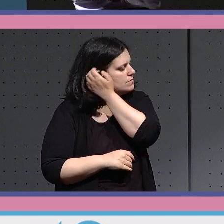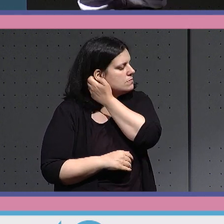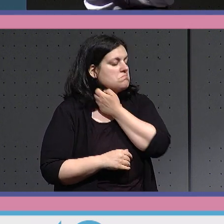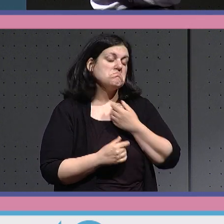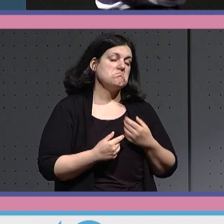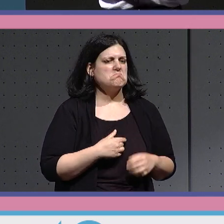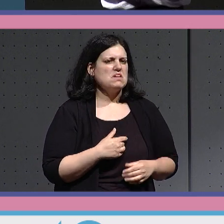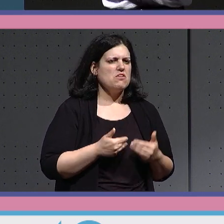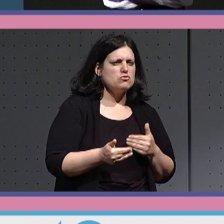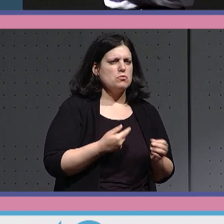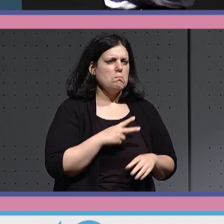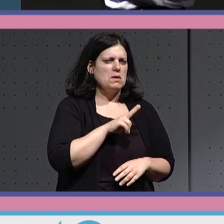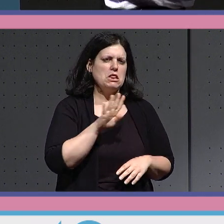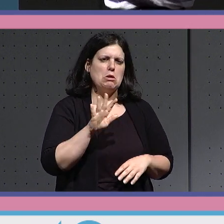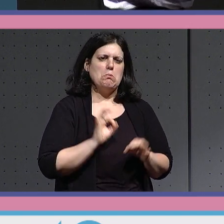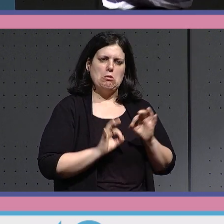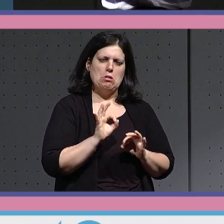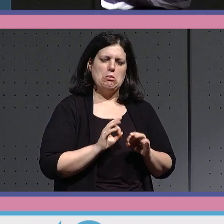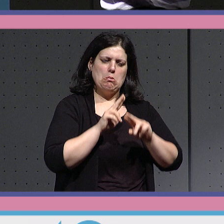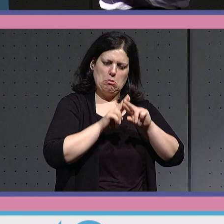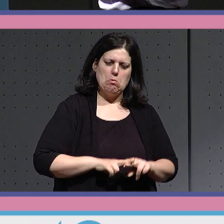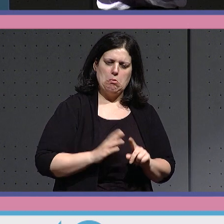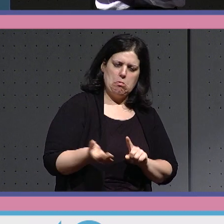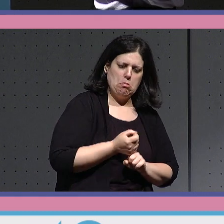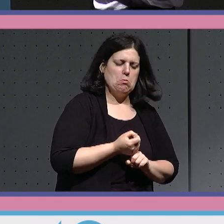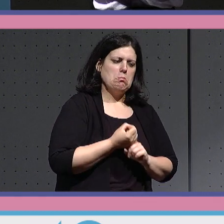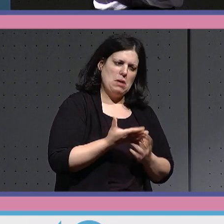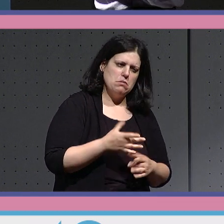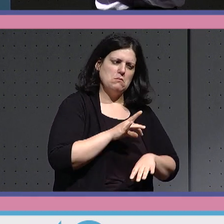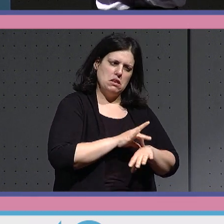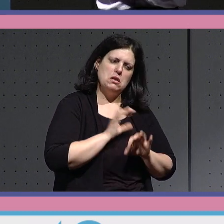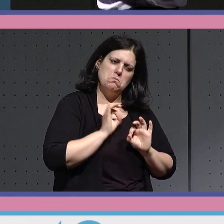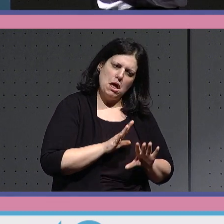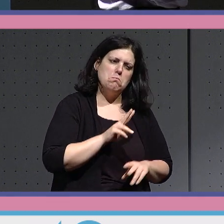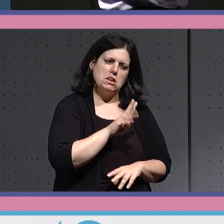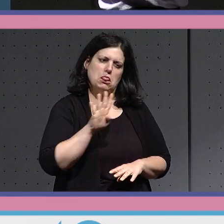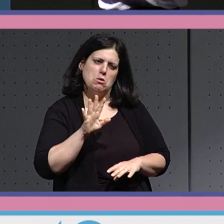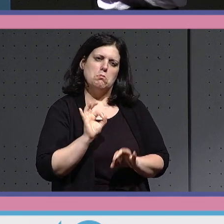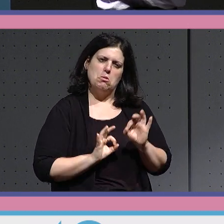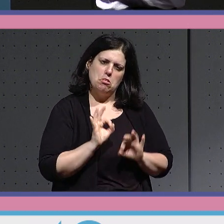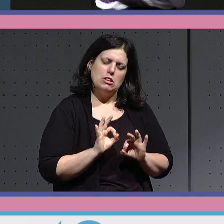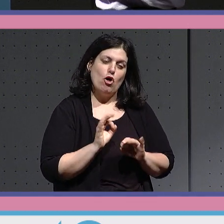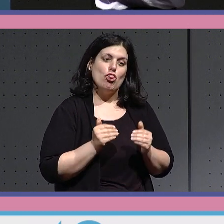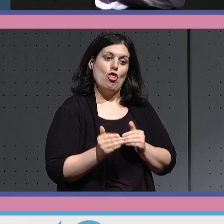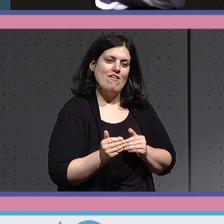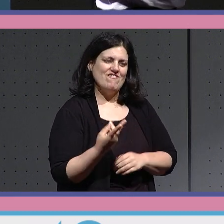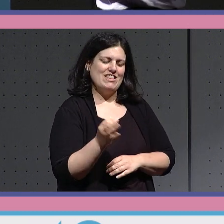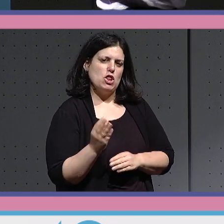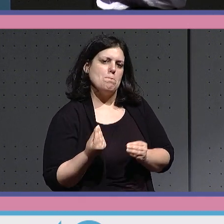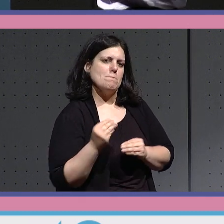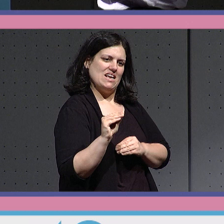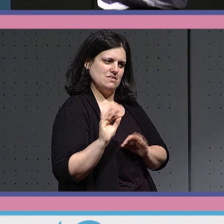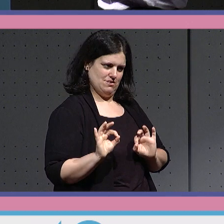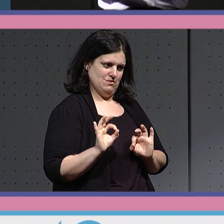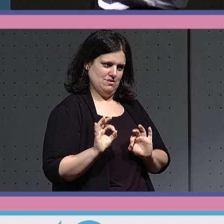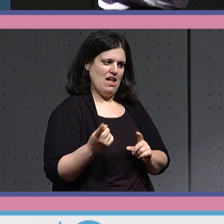cerca del 25% no está mal en medicina. Claro, nos queda como otro 20%, porque acordaros que la